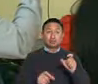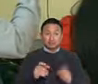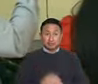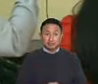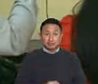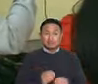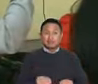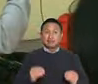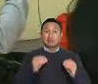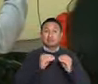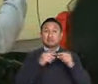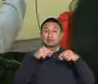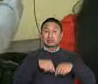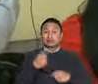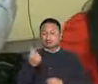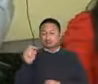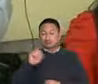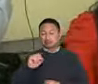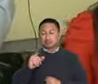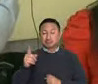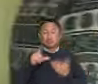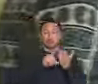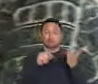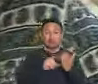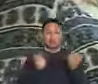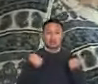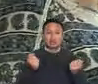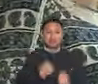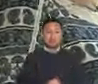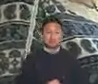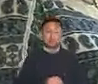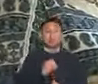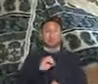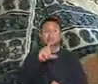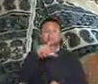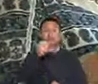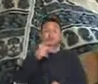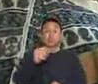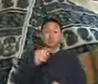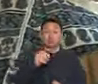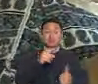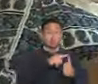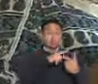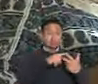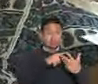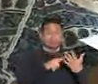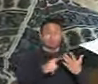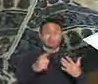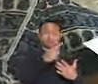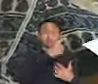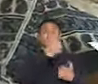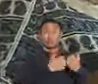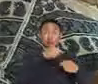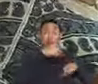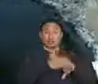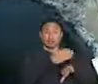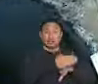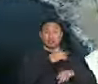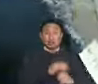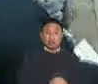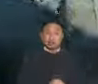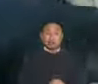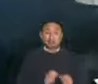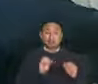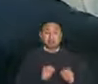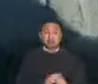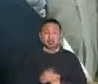y generar eficiencias de costos y manejar mejor sus finanzas. Hoy Olga, Jimena y todos los emprendedores afectados por el aluvión esperan